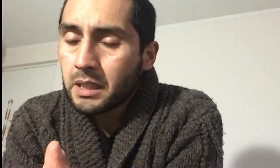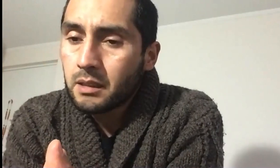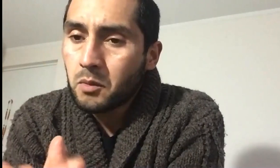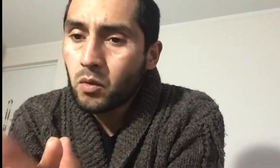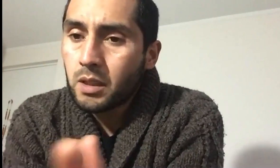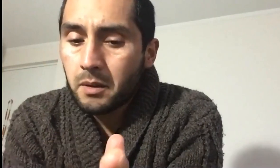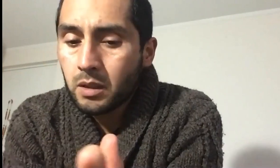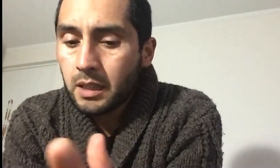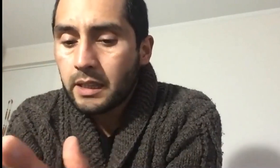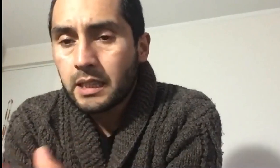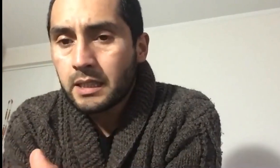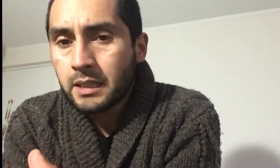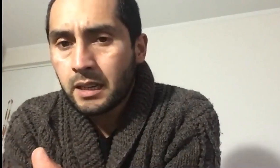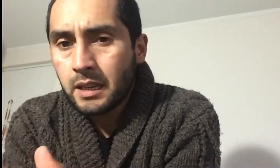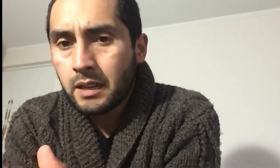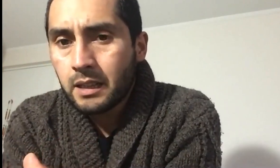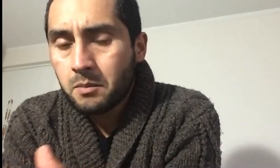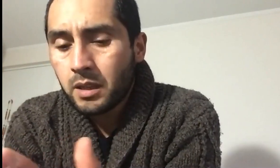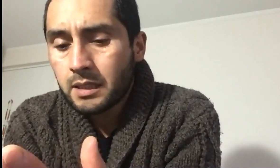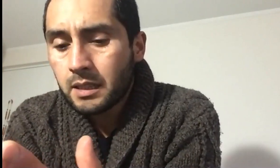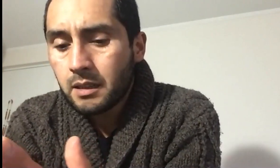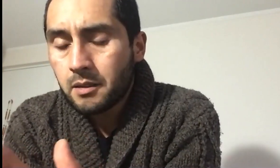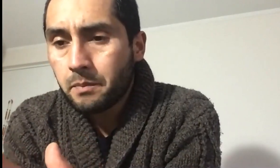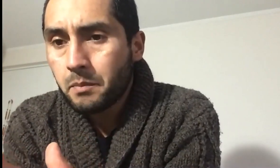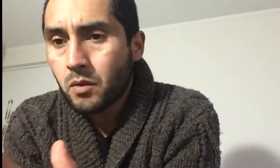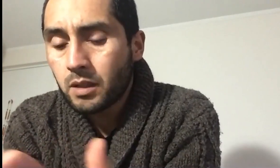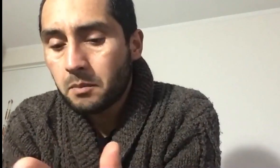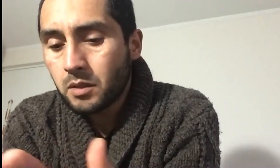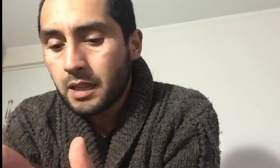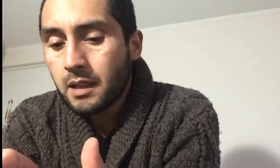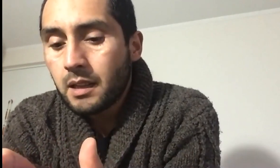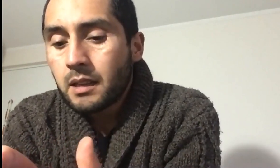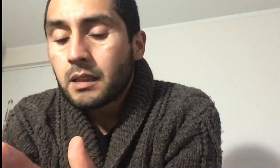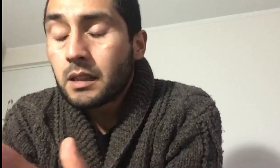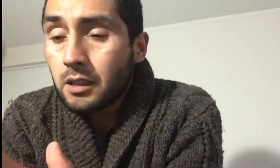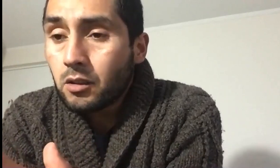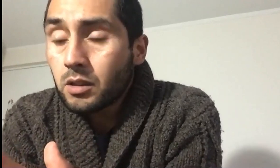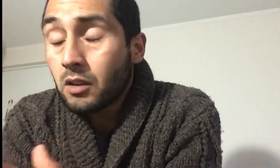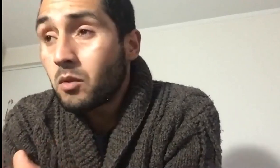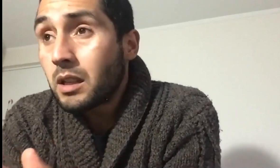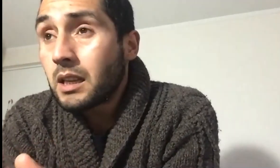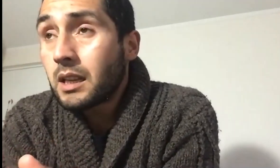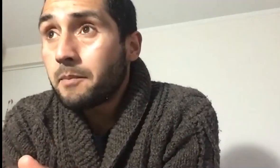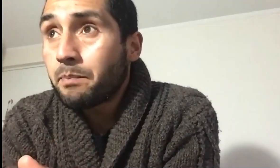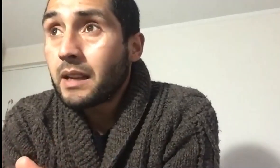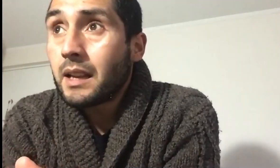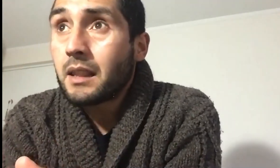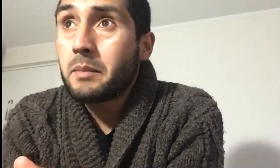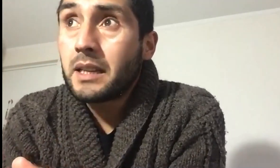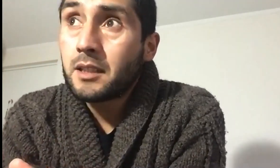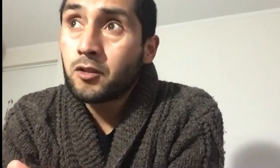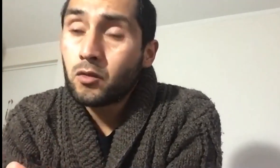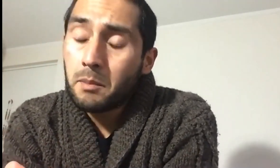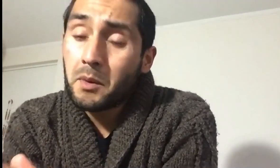bastante productiva para ustedes y que sientan la libertad de poder hacer preguntas, ¿ya? Dentro, tal como les dije,